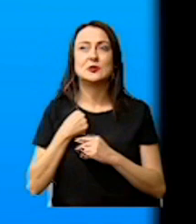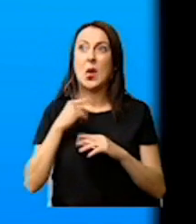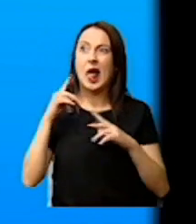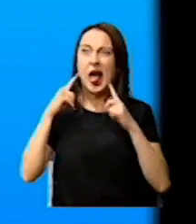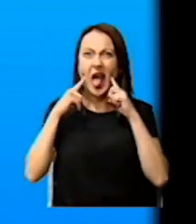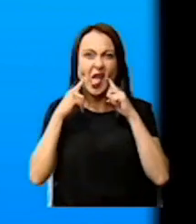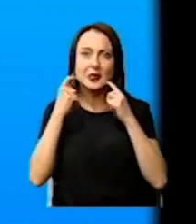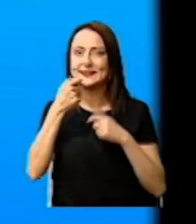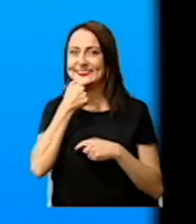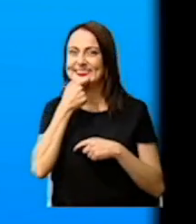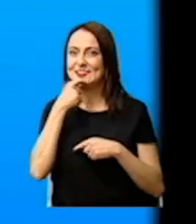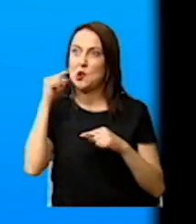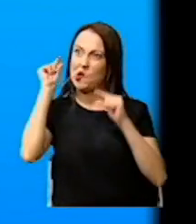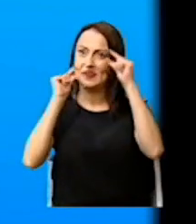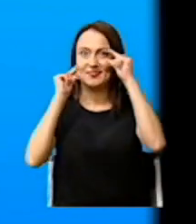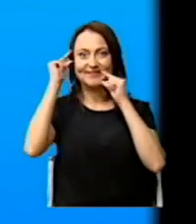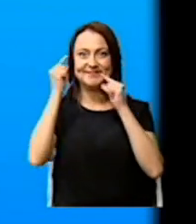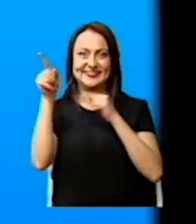se ría.